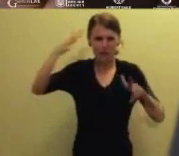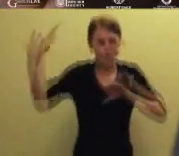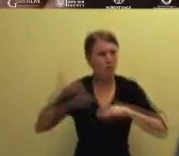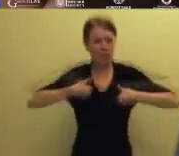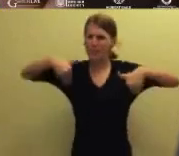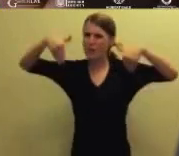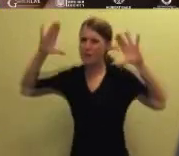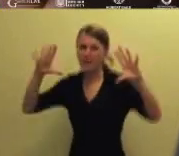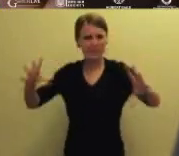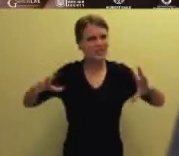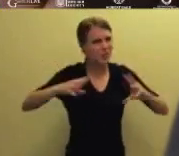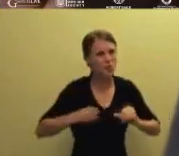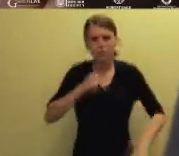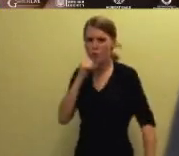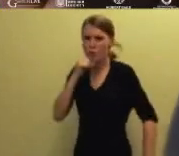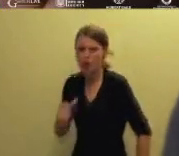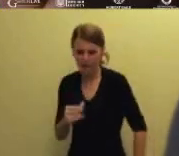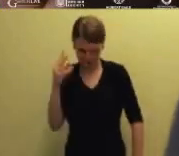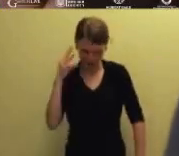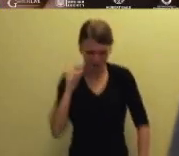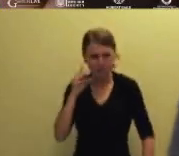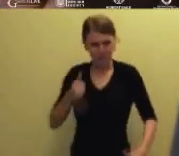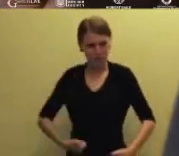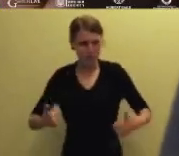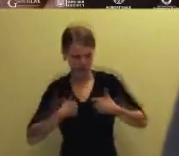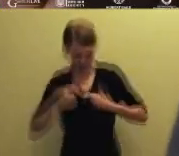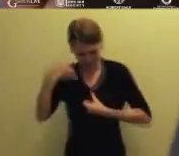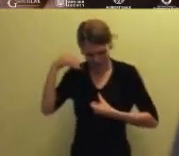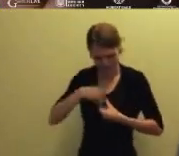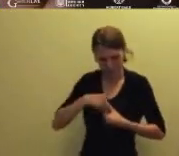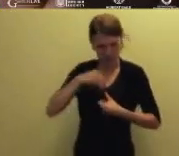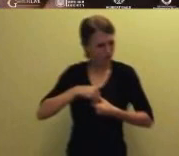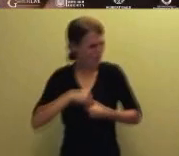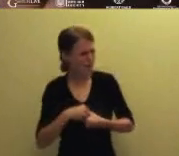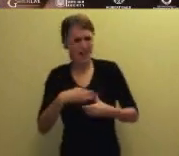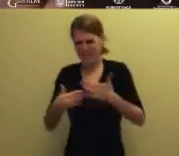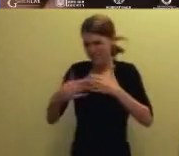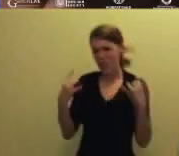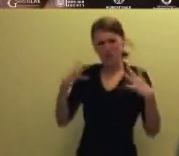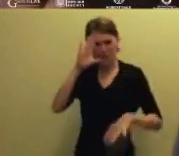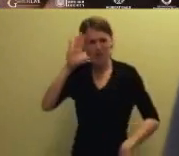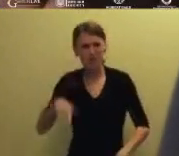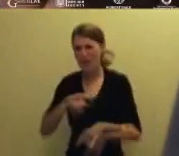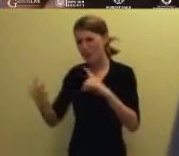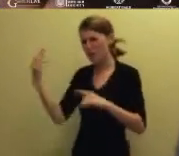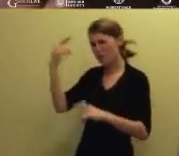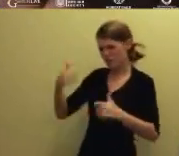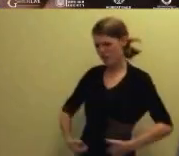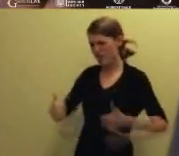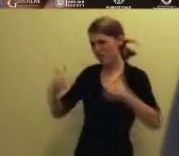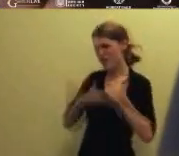es pero bueno ya sabéis qué está todo inventado y a la mínima cosa que vemos que se